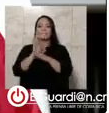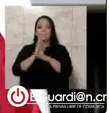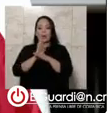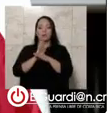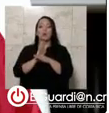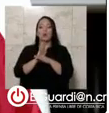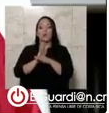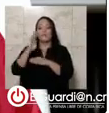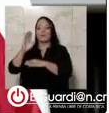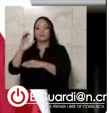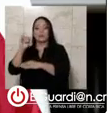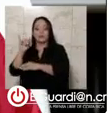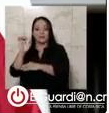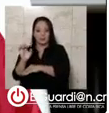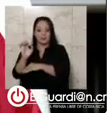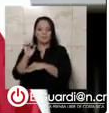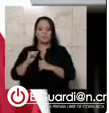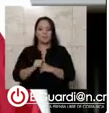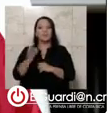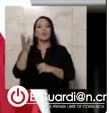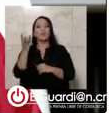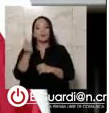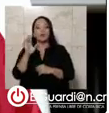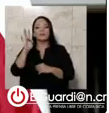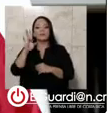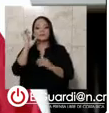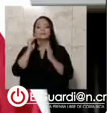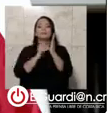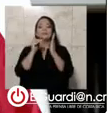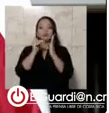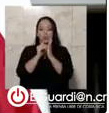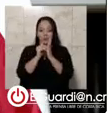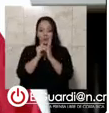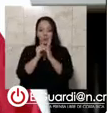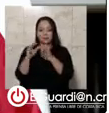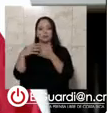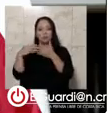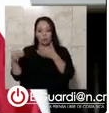de Integración Económica de $700 millones